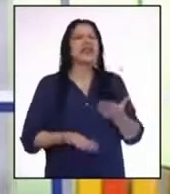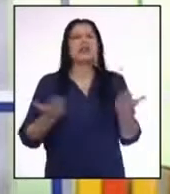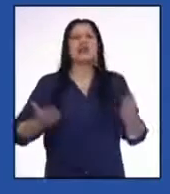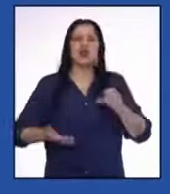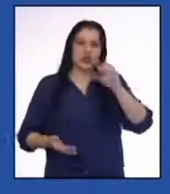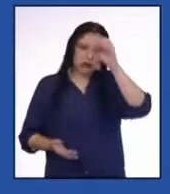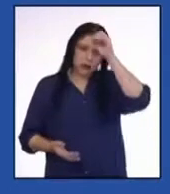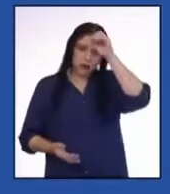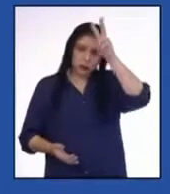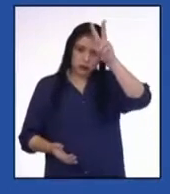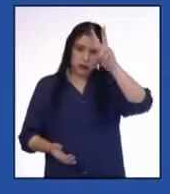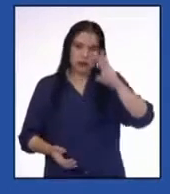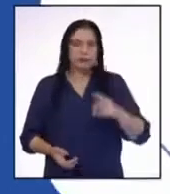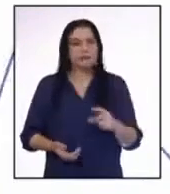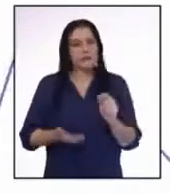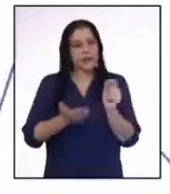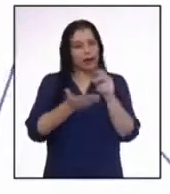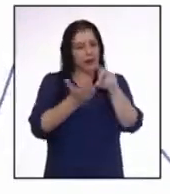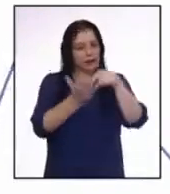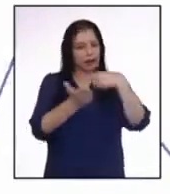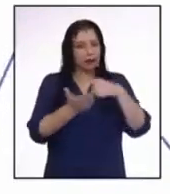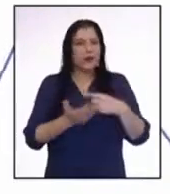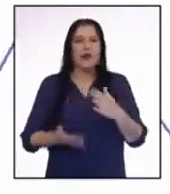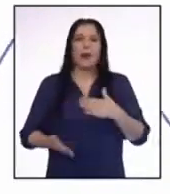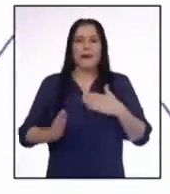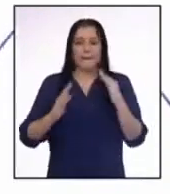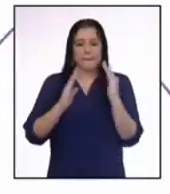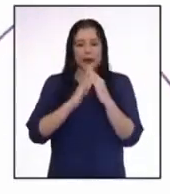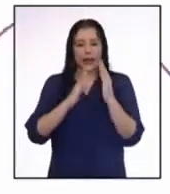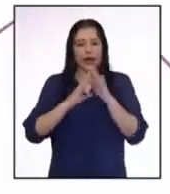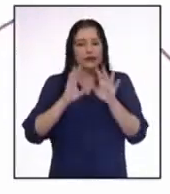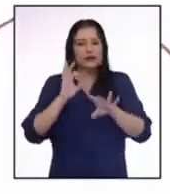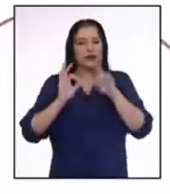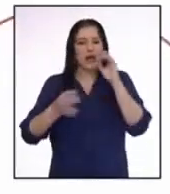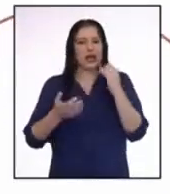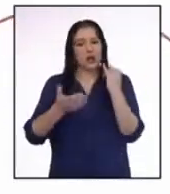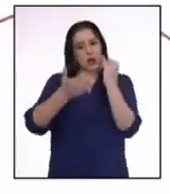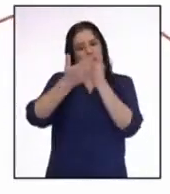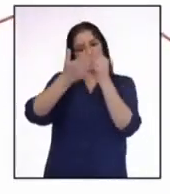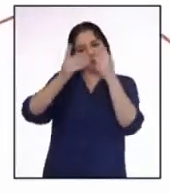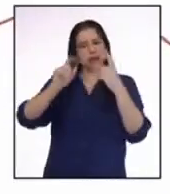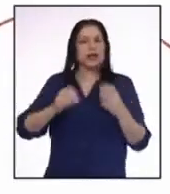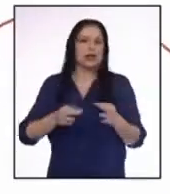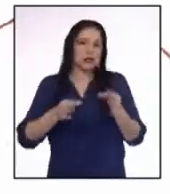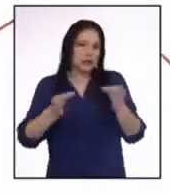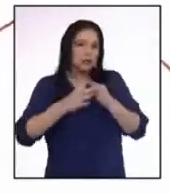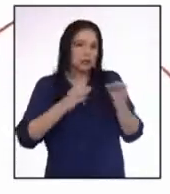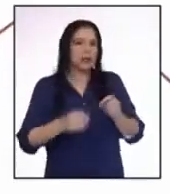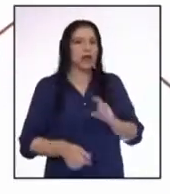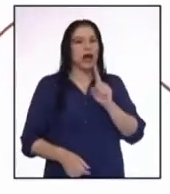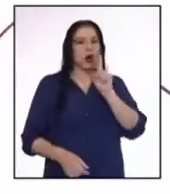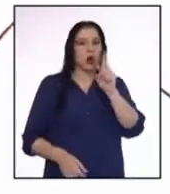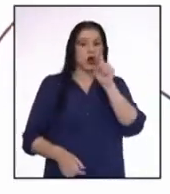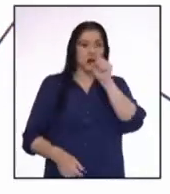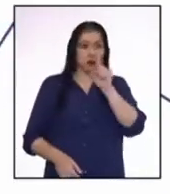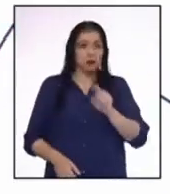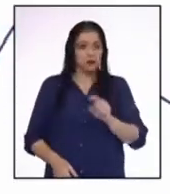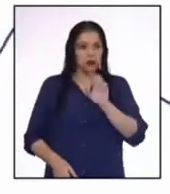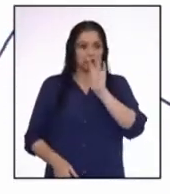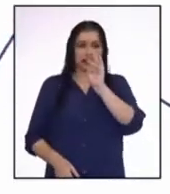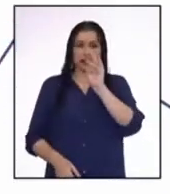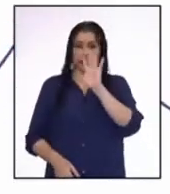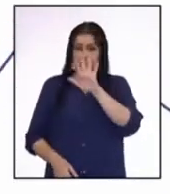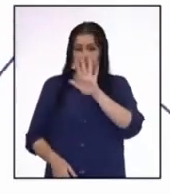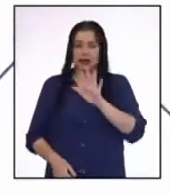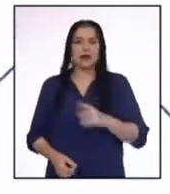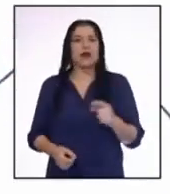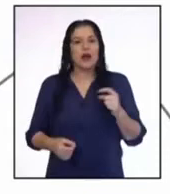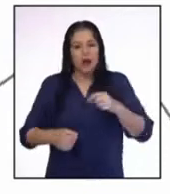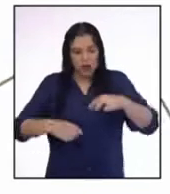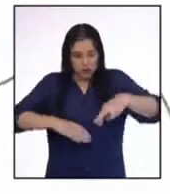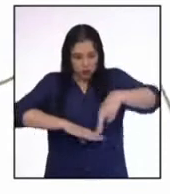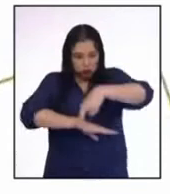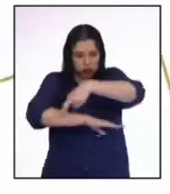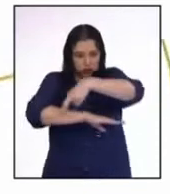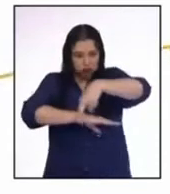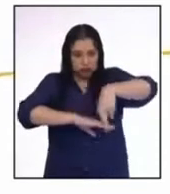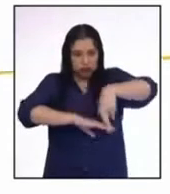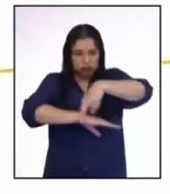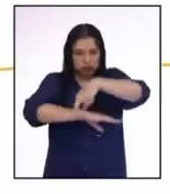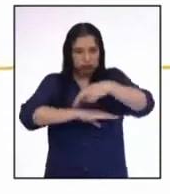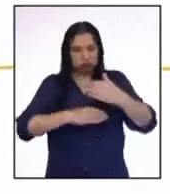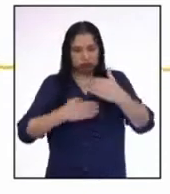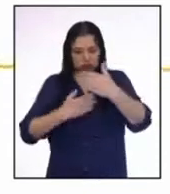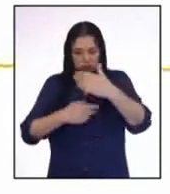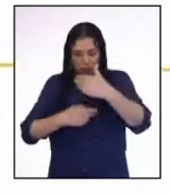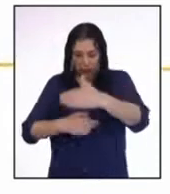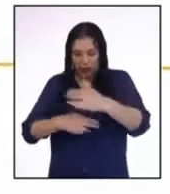Ella nos escribe: en mi casa encontré este plano con la leyenda de escala 1 a 75. He medido con mi regla las dimensiones